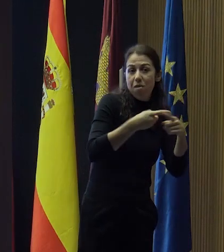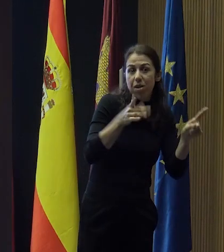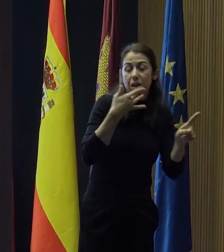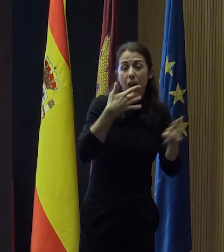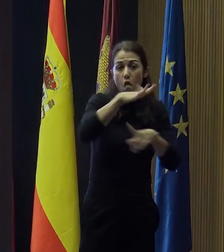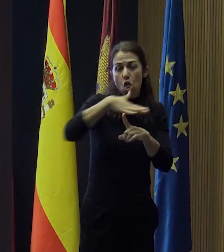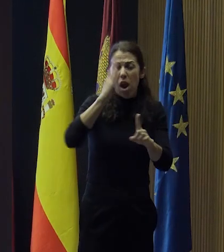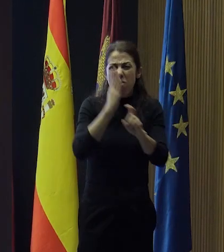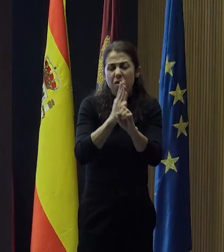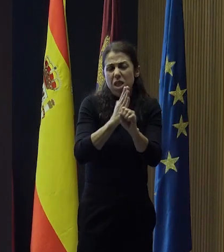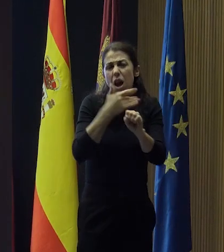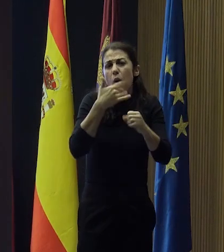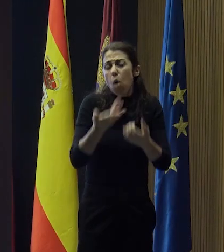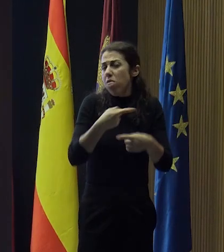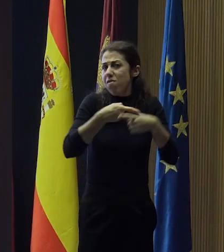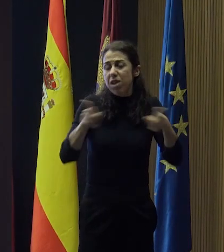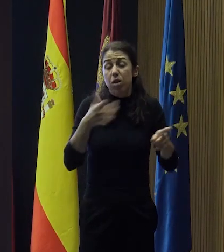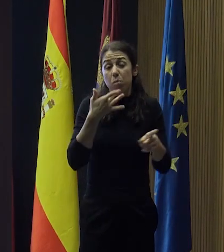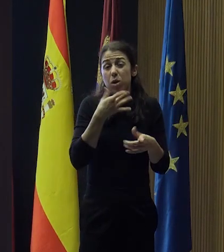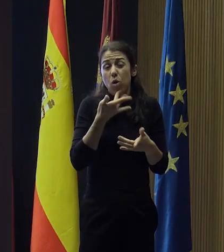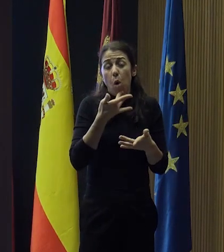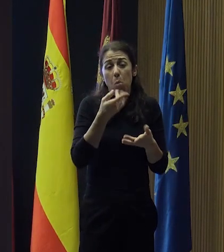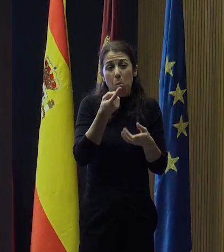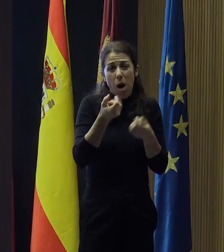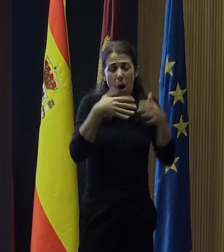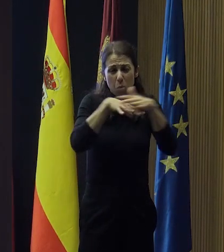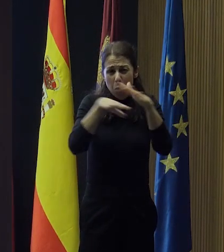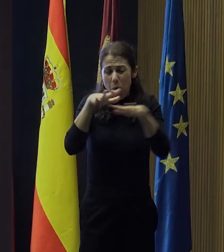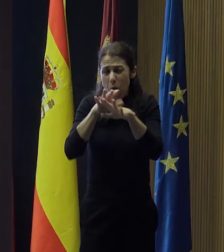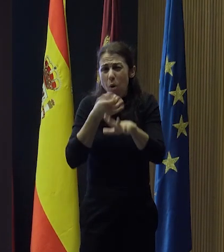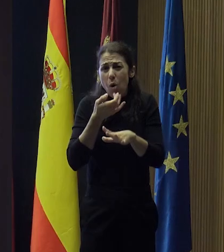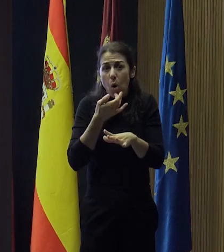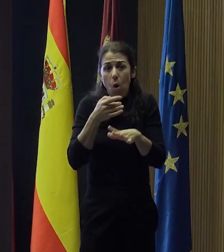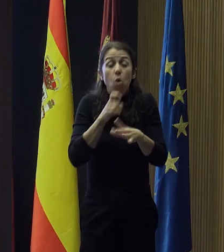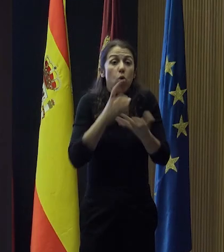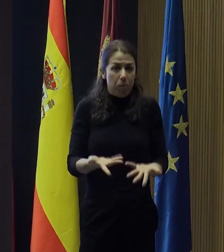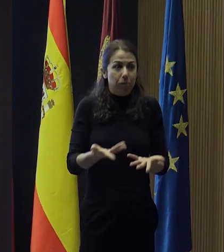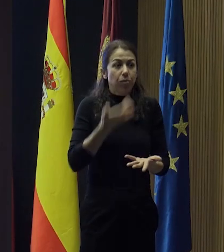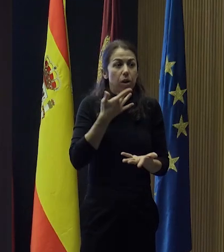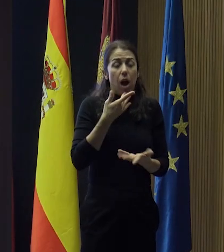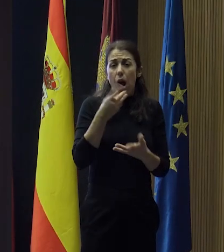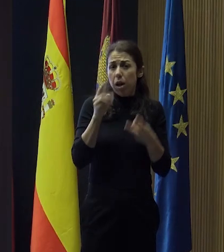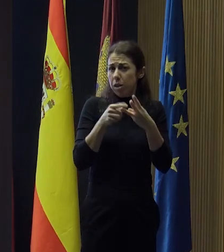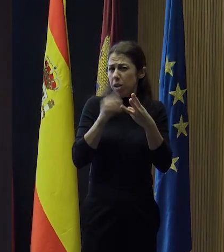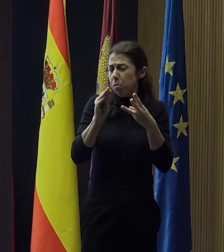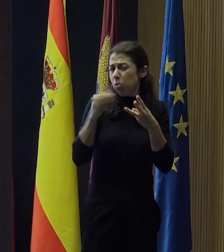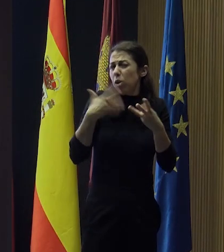se producen son distintos. Y ahí es donde estamos encajando ese puzzle. Y creo que había una tercera pregunta.